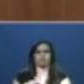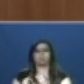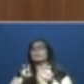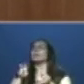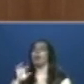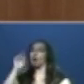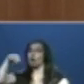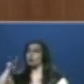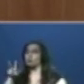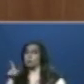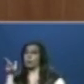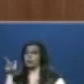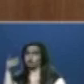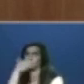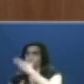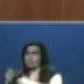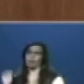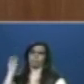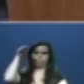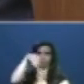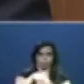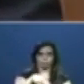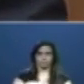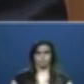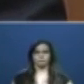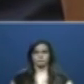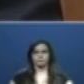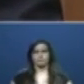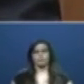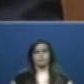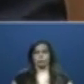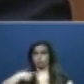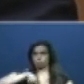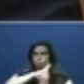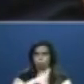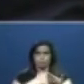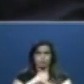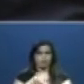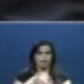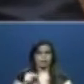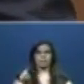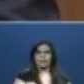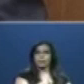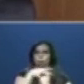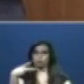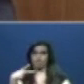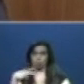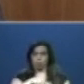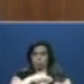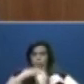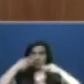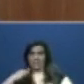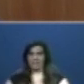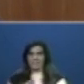sobre derechos de las personas con discapacidad la nuestra sigue siendo la comunidad que mejores resultados obtiene en la aplicación de la ley de